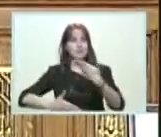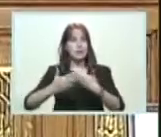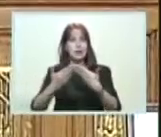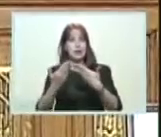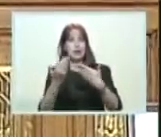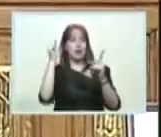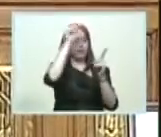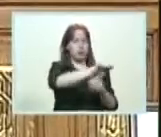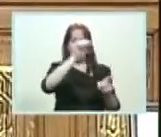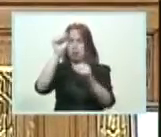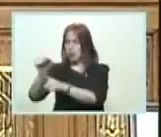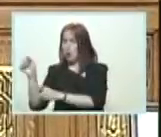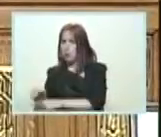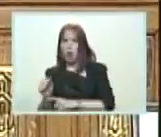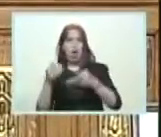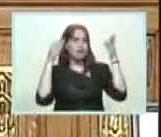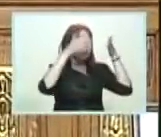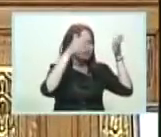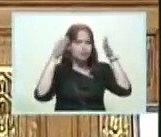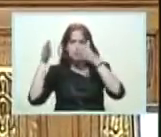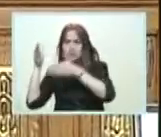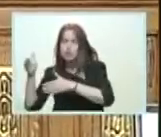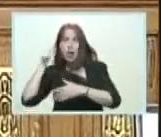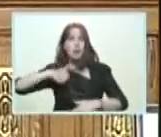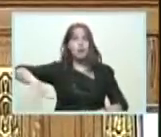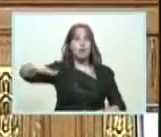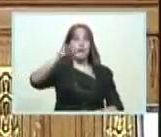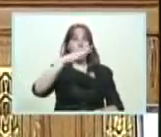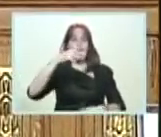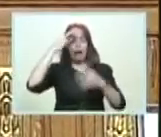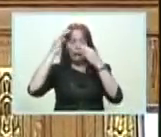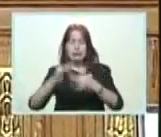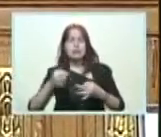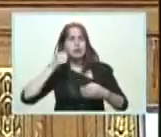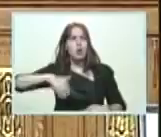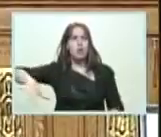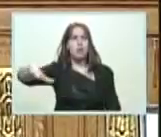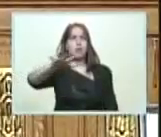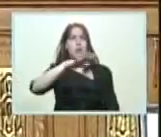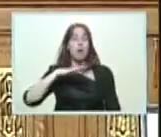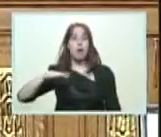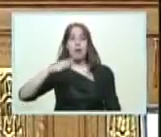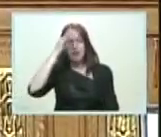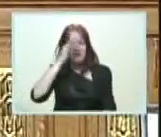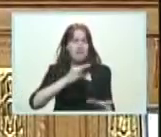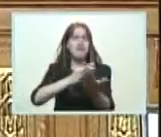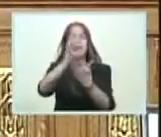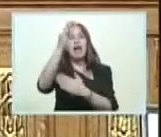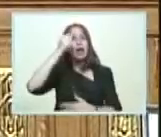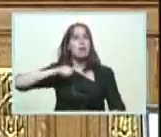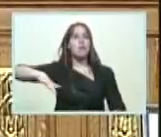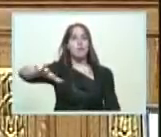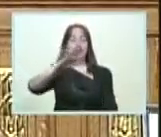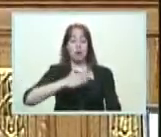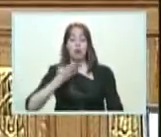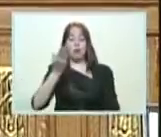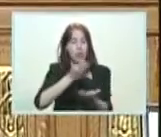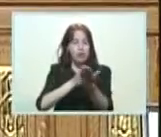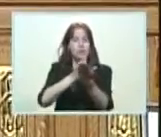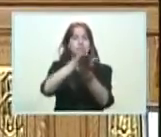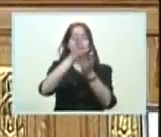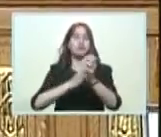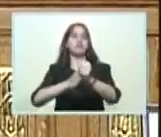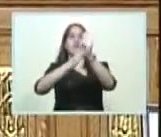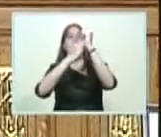derribando barreras, orientando al pueblo, creyendo en el pueblo. Solo el que tiene fe en el pueblo puede conducirlo